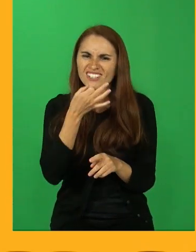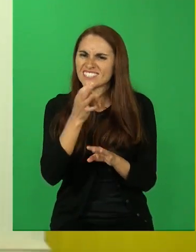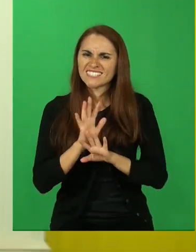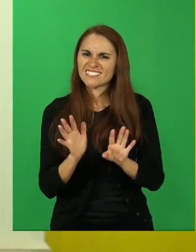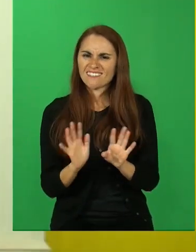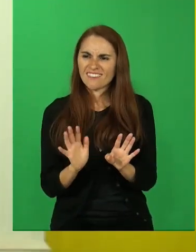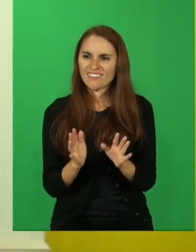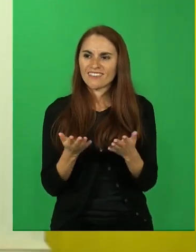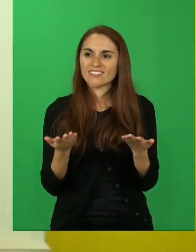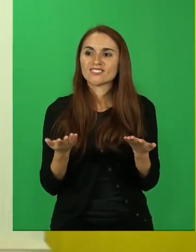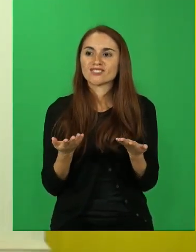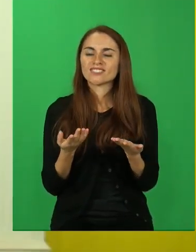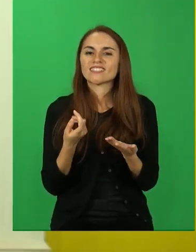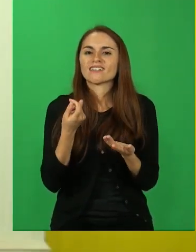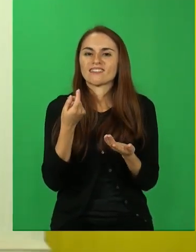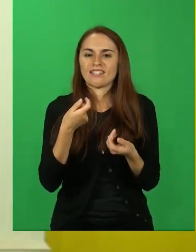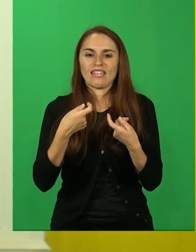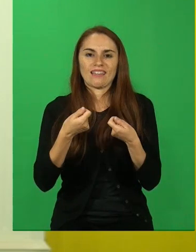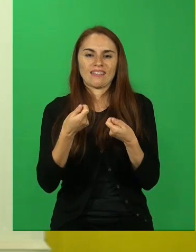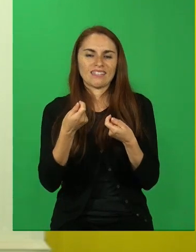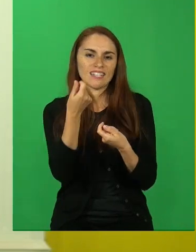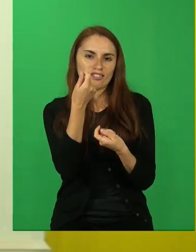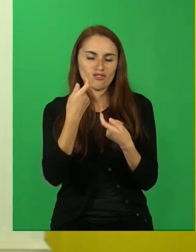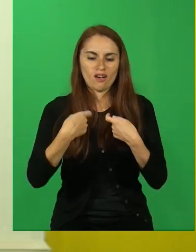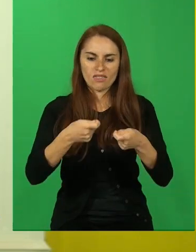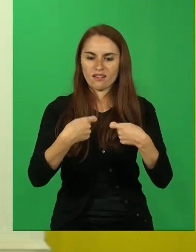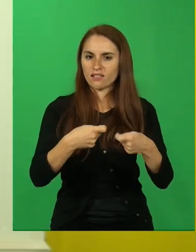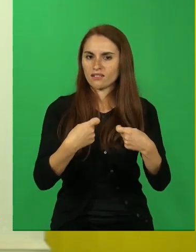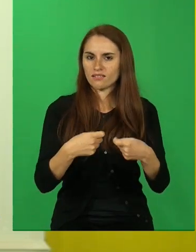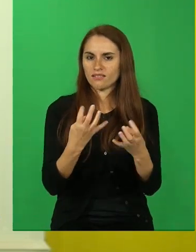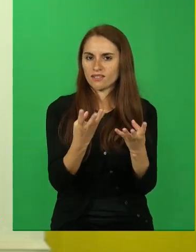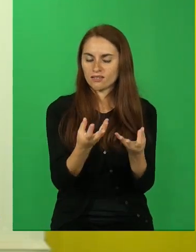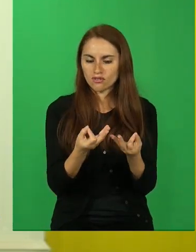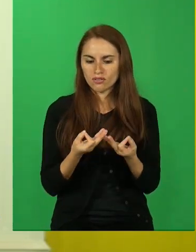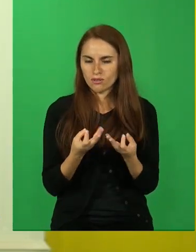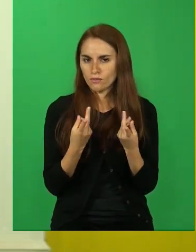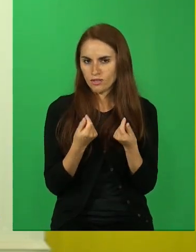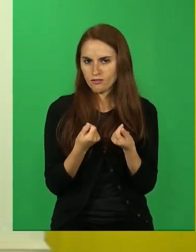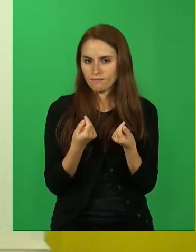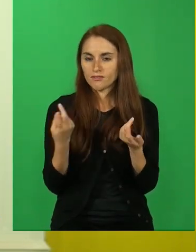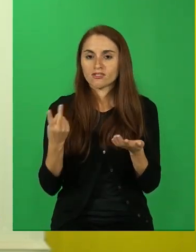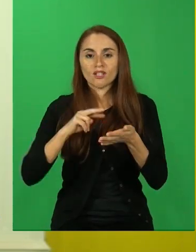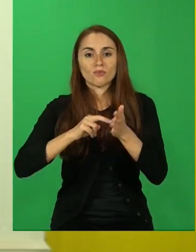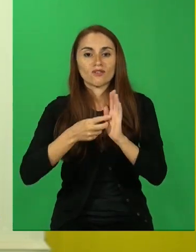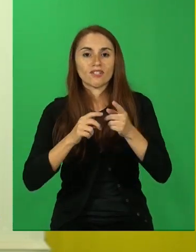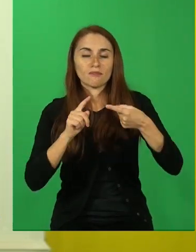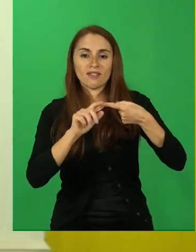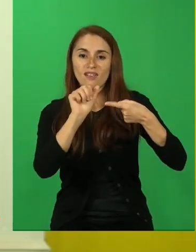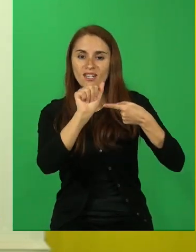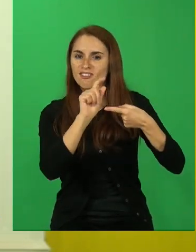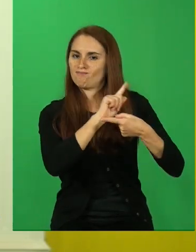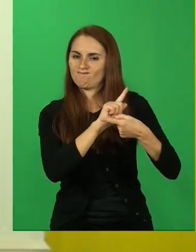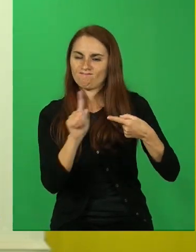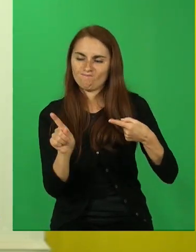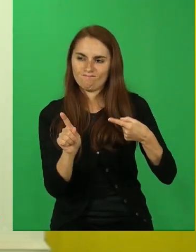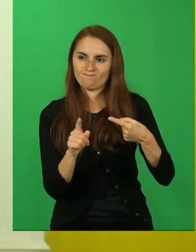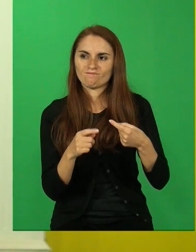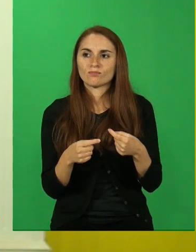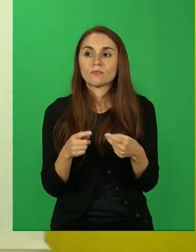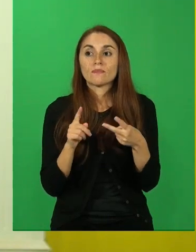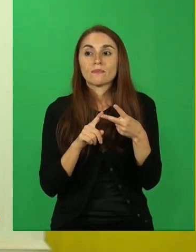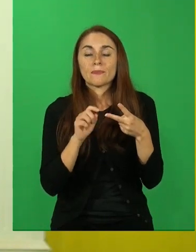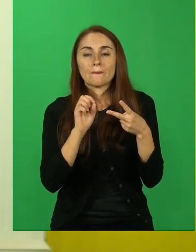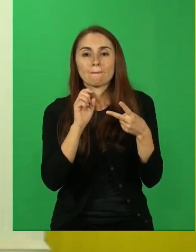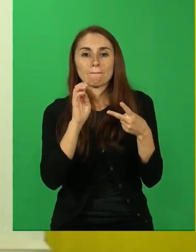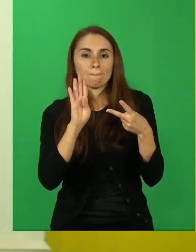hace referencia a cuánto él gasta en total. Por lo tanto, el problema A no sirve. Y, ¿no es